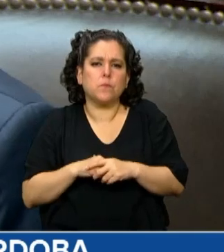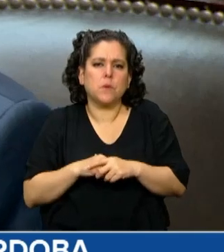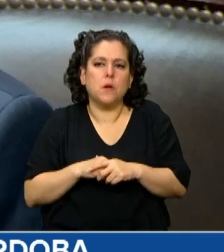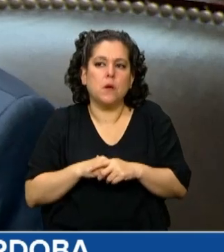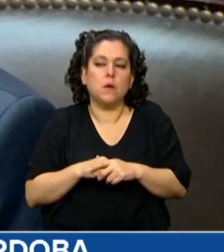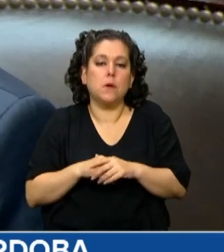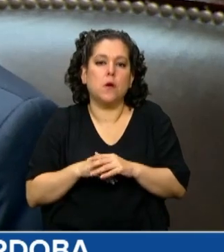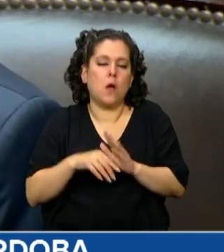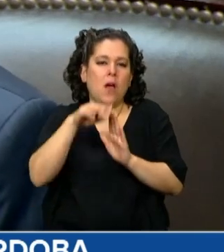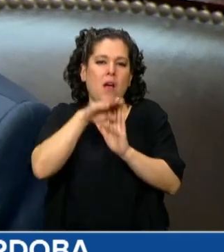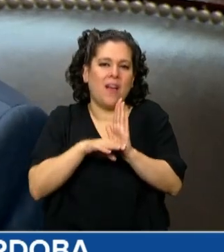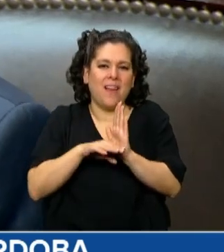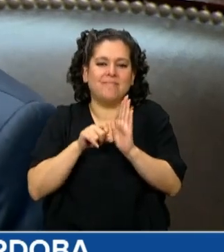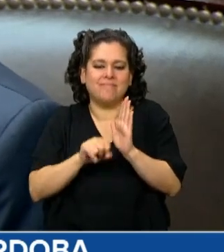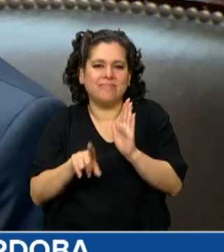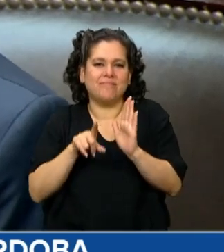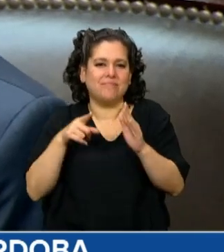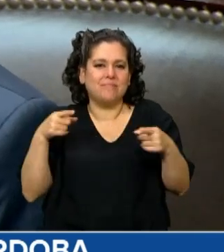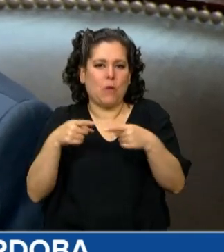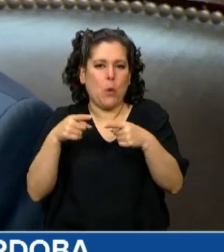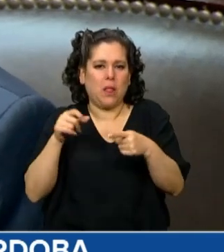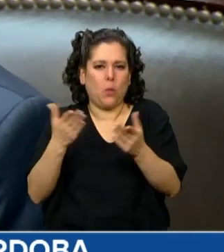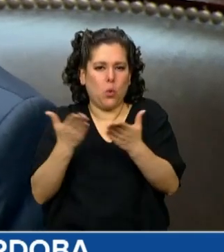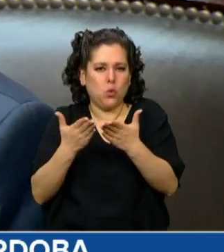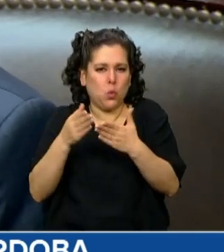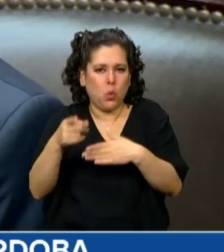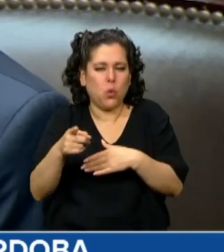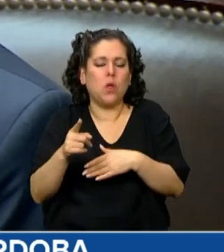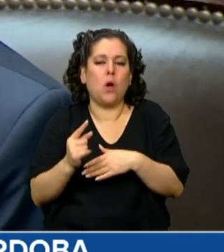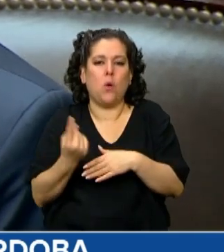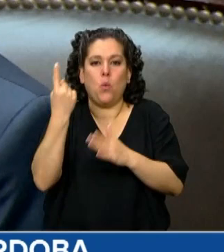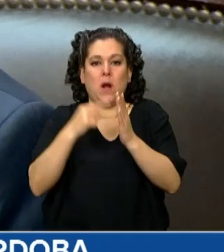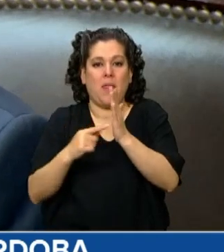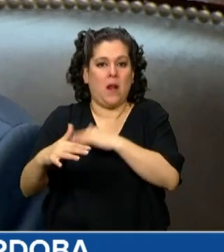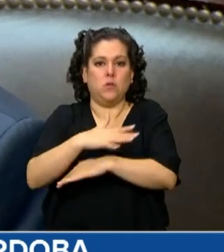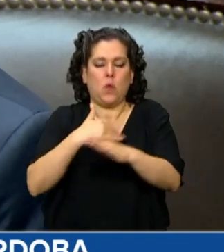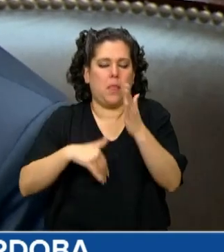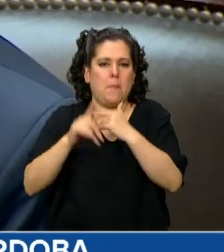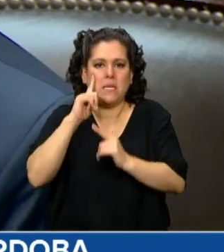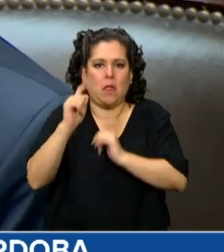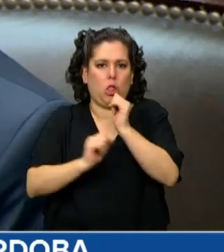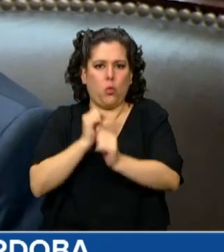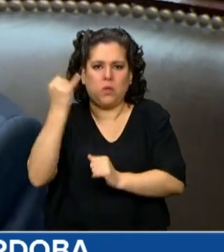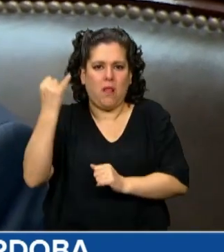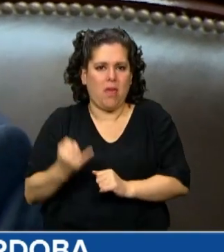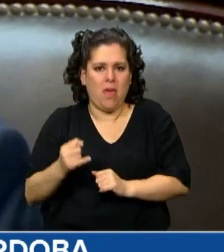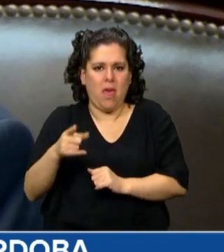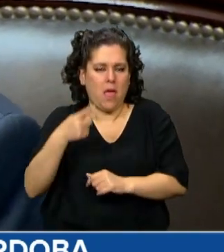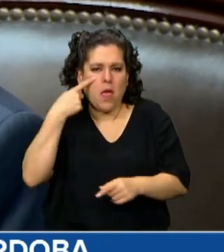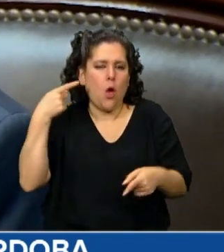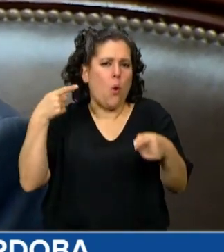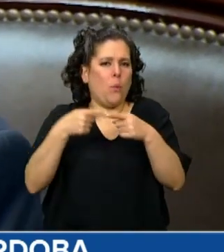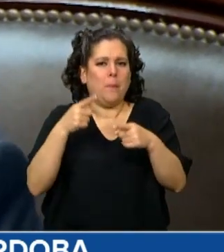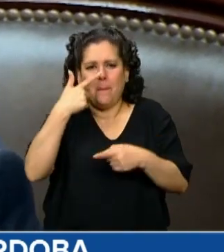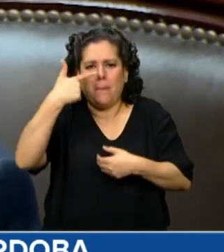su oferta académica, valga la redundancia, con esa impronta de una de las ciudades más industriales y con perfil petroquímico